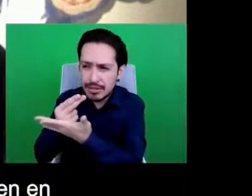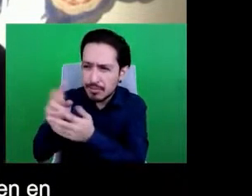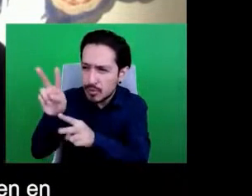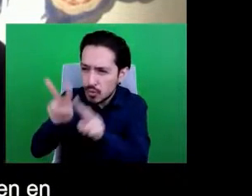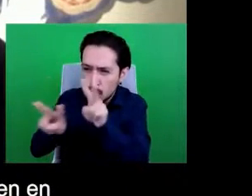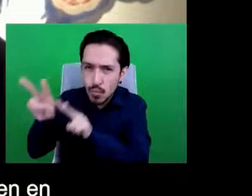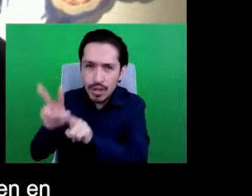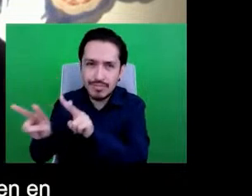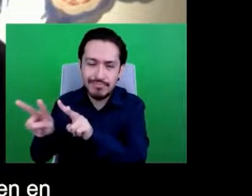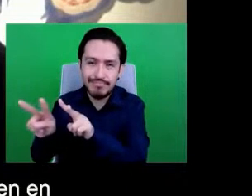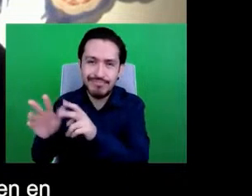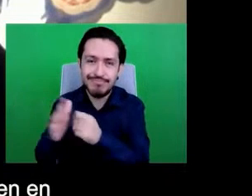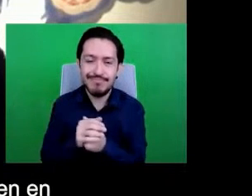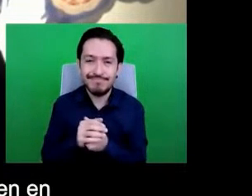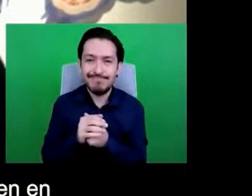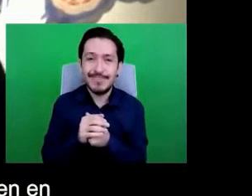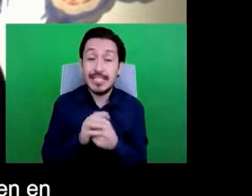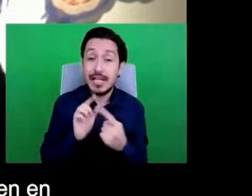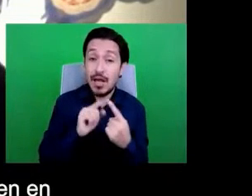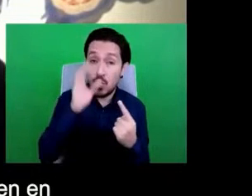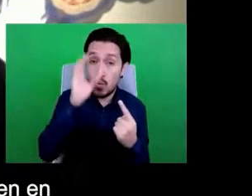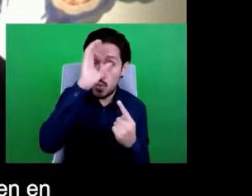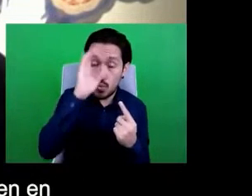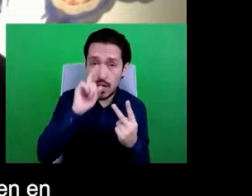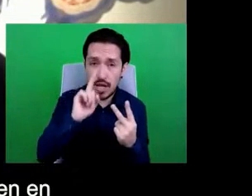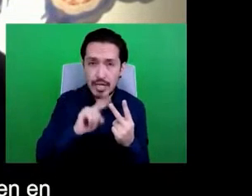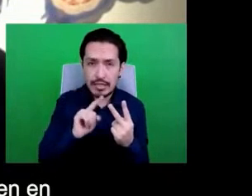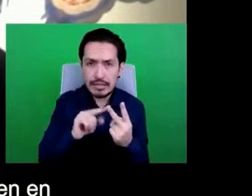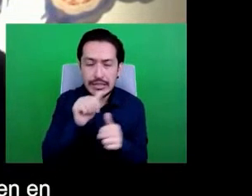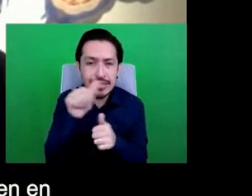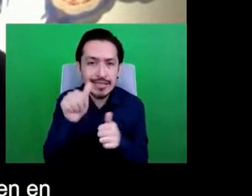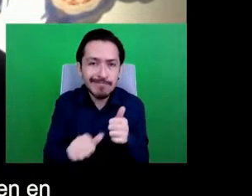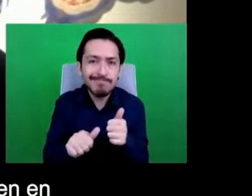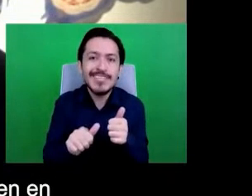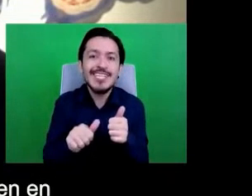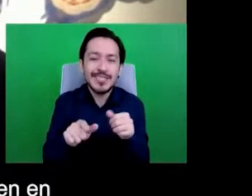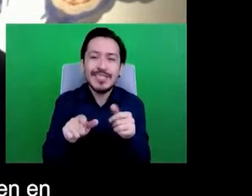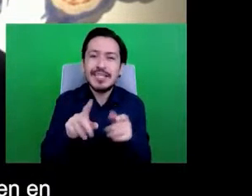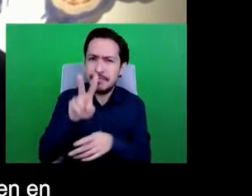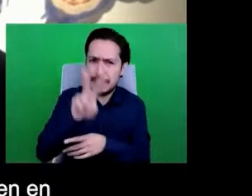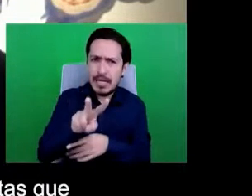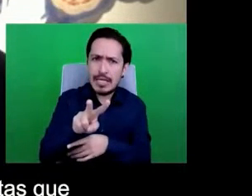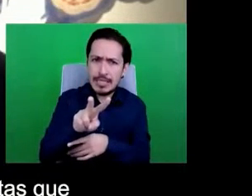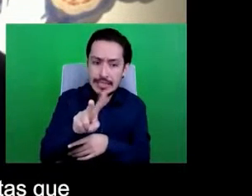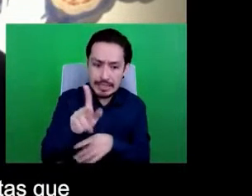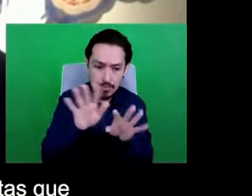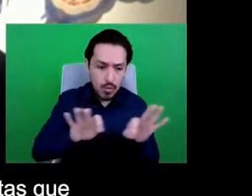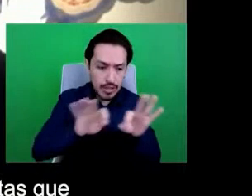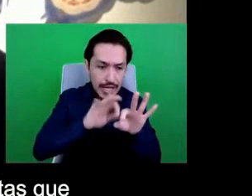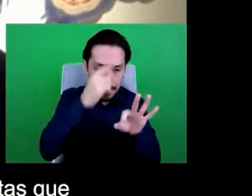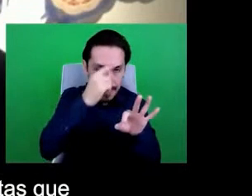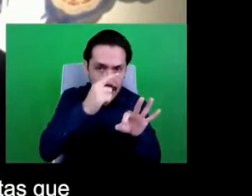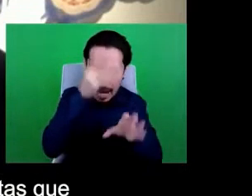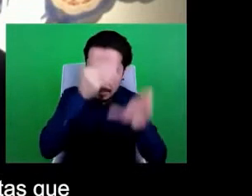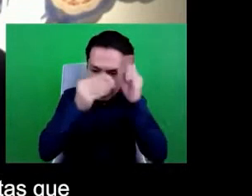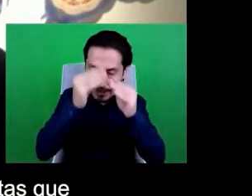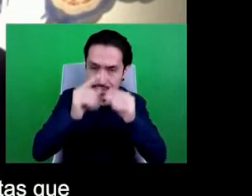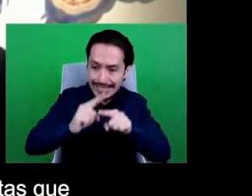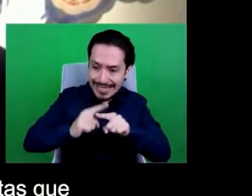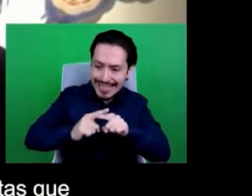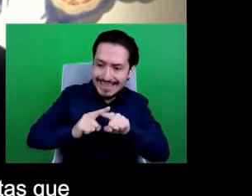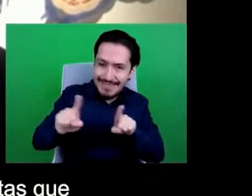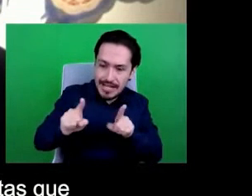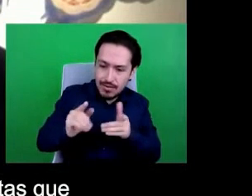Entonces, la cultura y la creatividad se convierten en herramientas de distinción que sí son importantes, pero al mismo tiempo se convierten